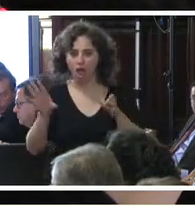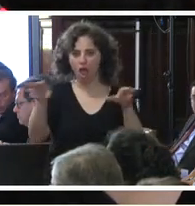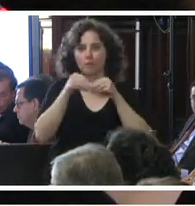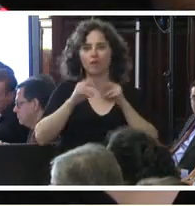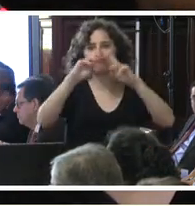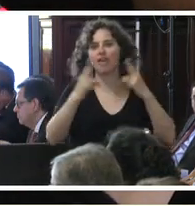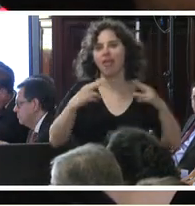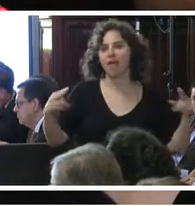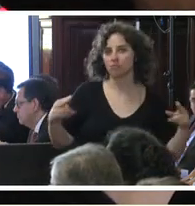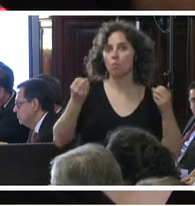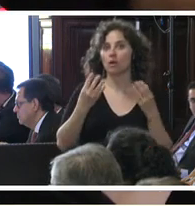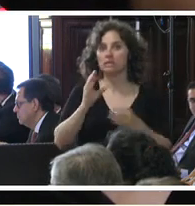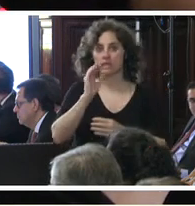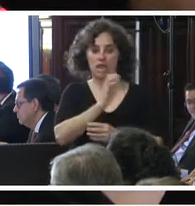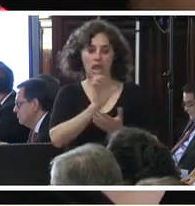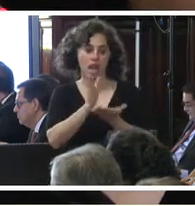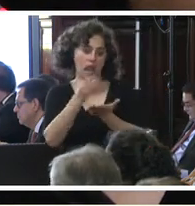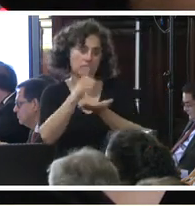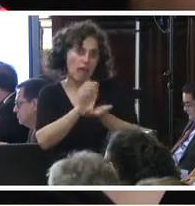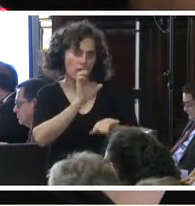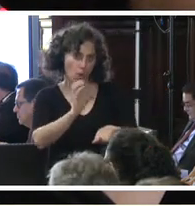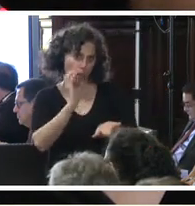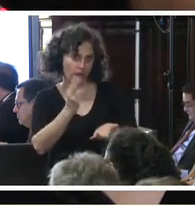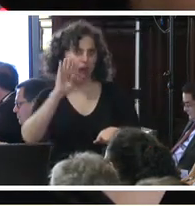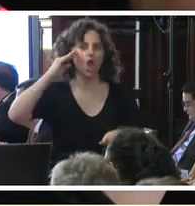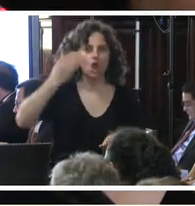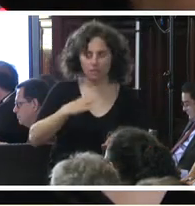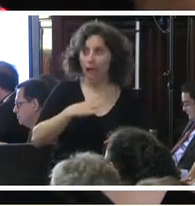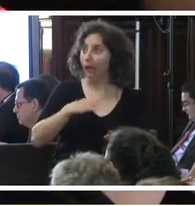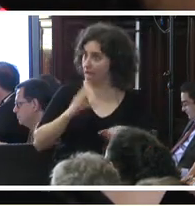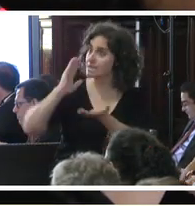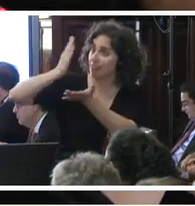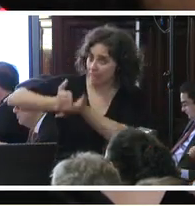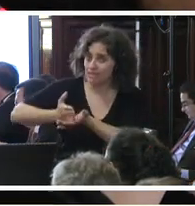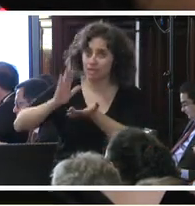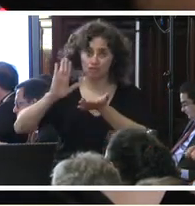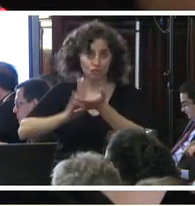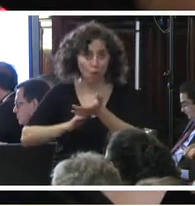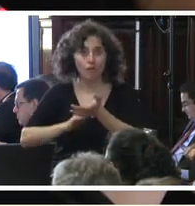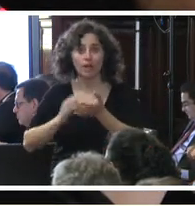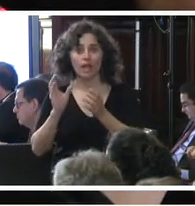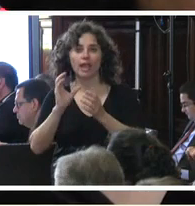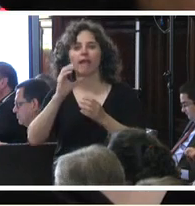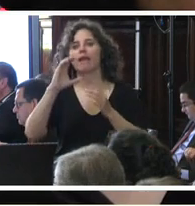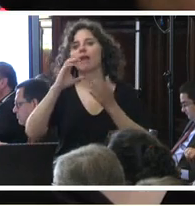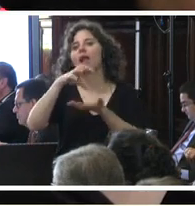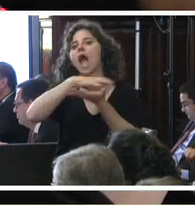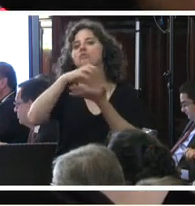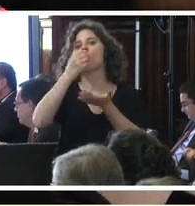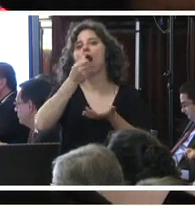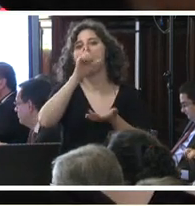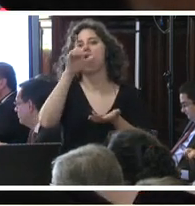Federación, porque si el Estado reconoce inclusive que tienen sentencias en el tema del caso Allende, como ellos lo